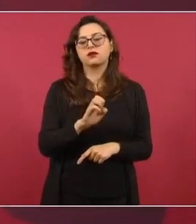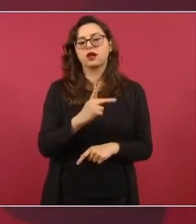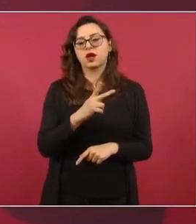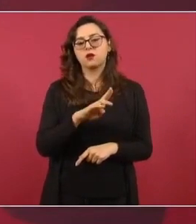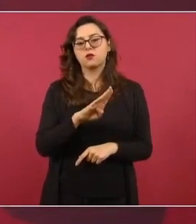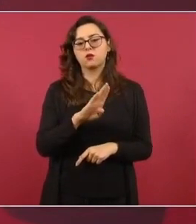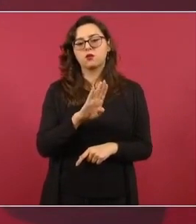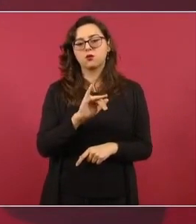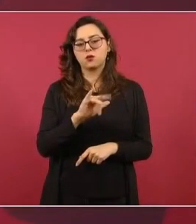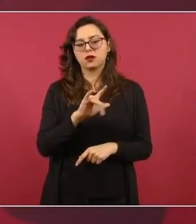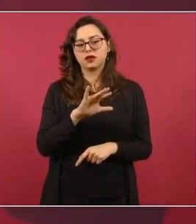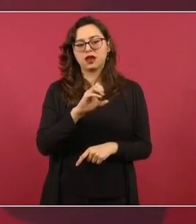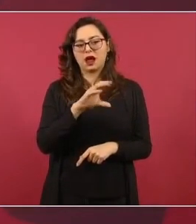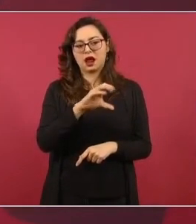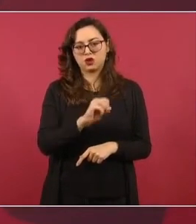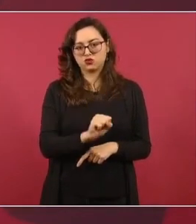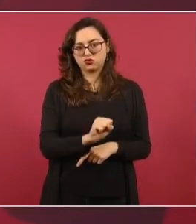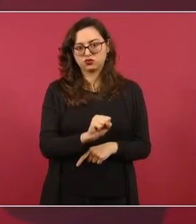culpar a México,